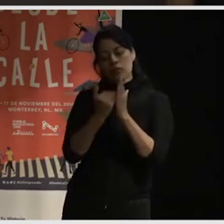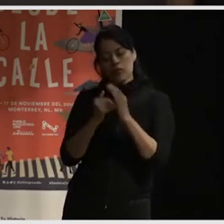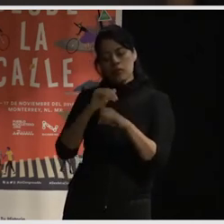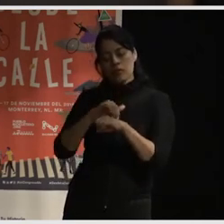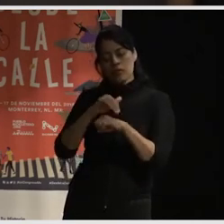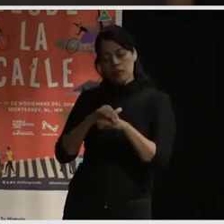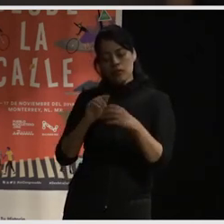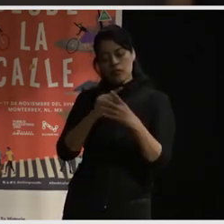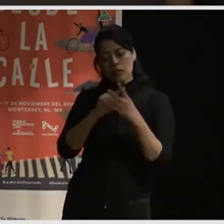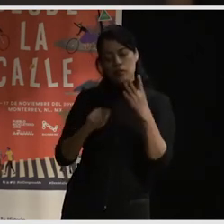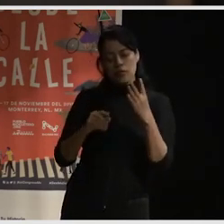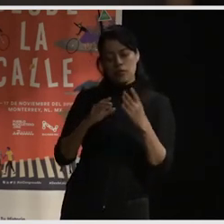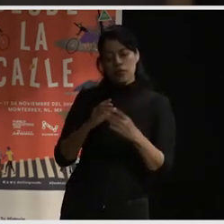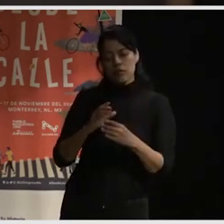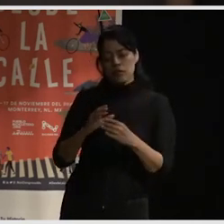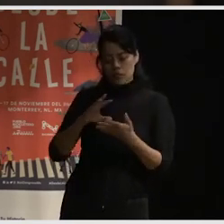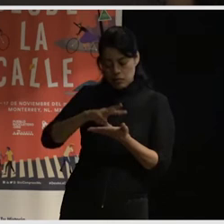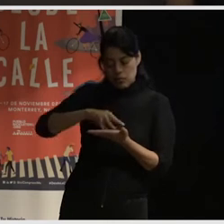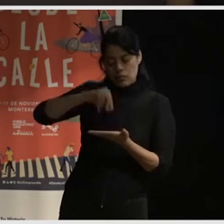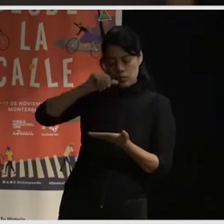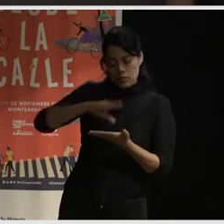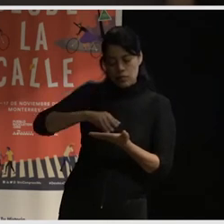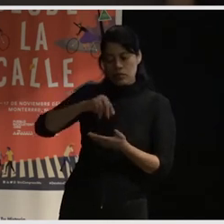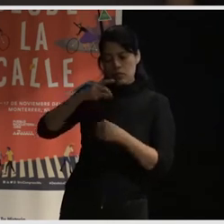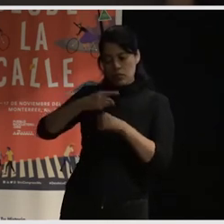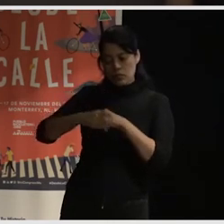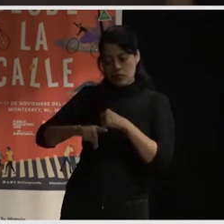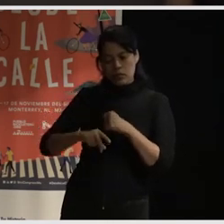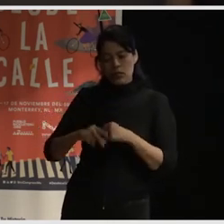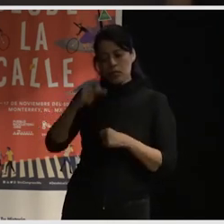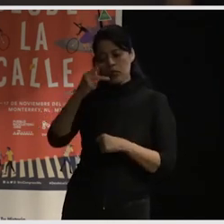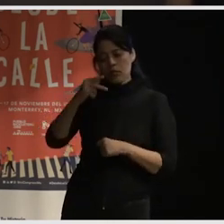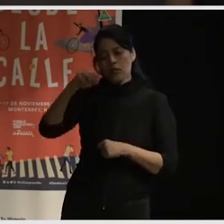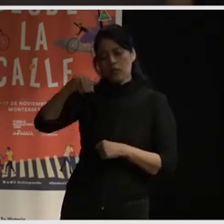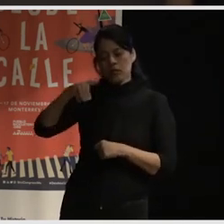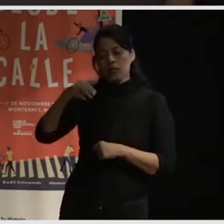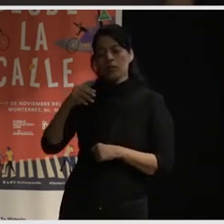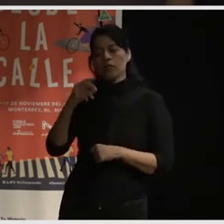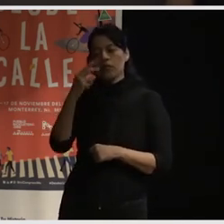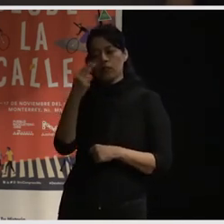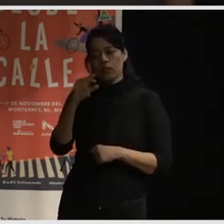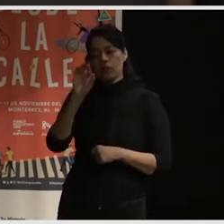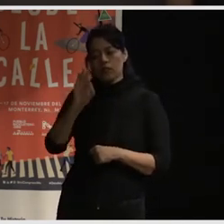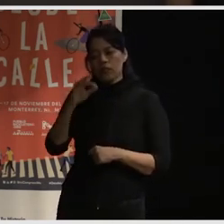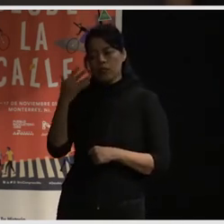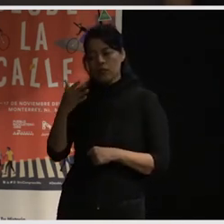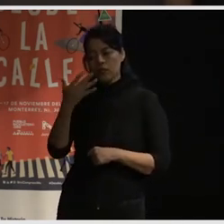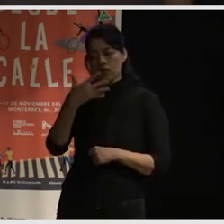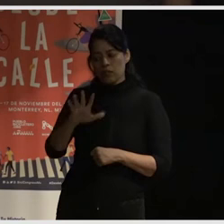los cuatro tipos de calidad de materiales tanto en particular el pm 2.5 el 10 el ozono